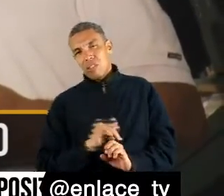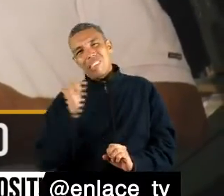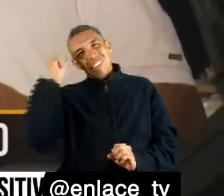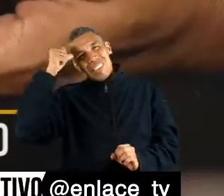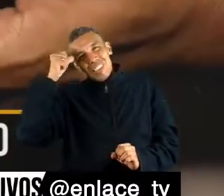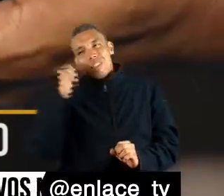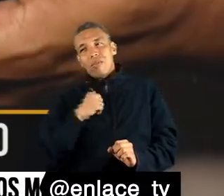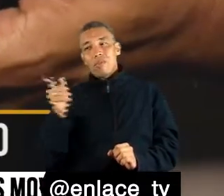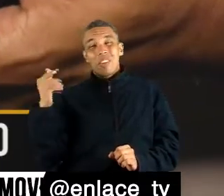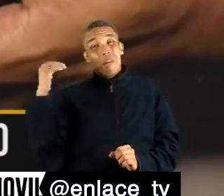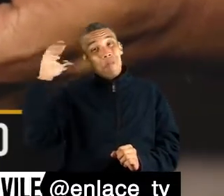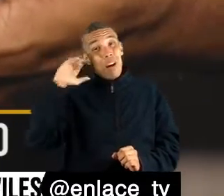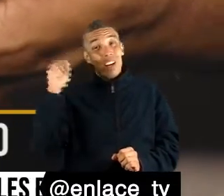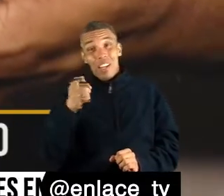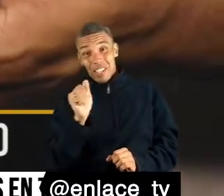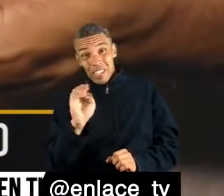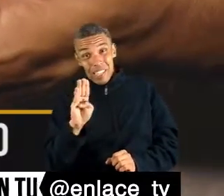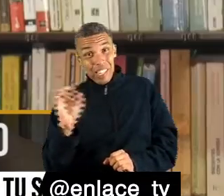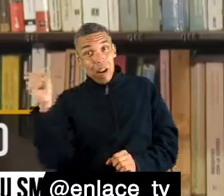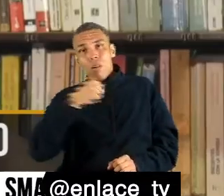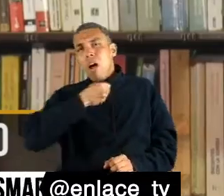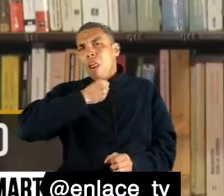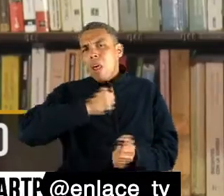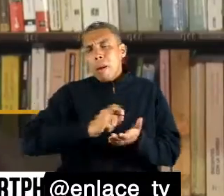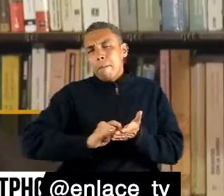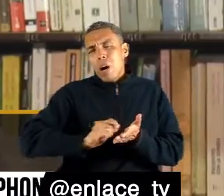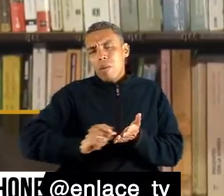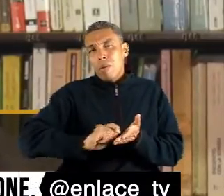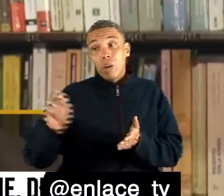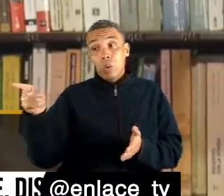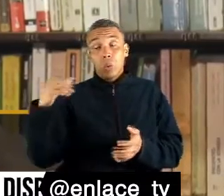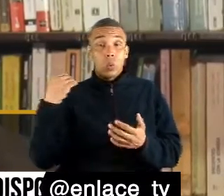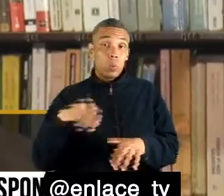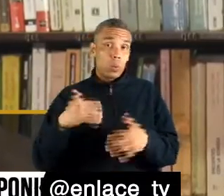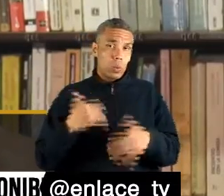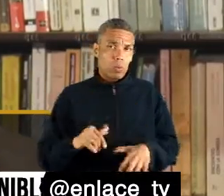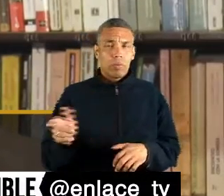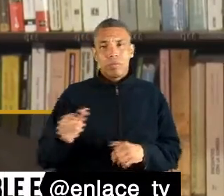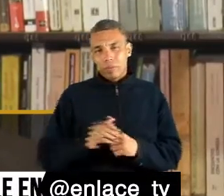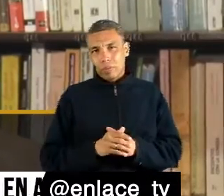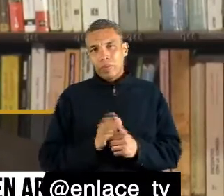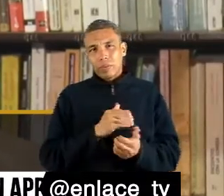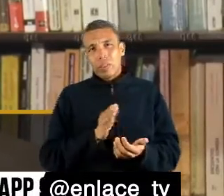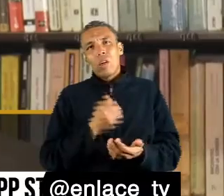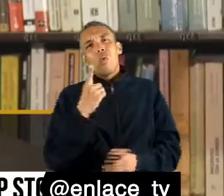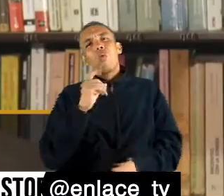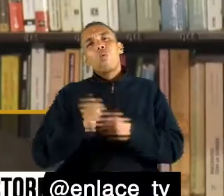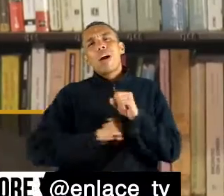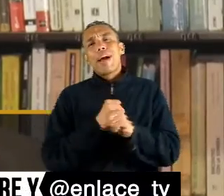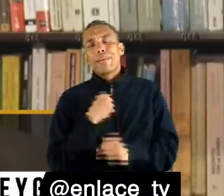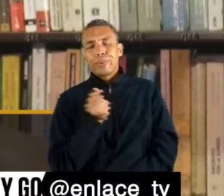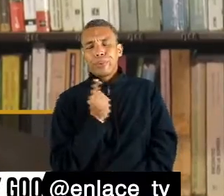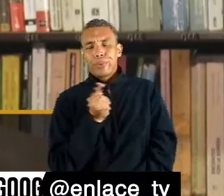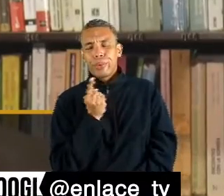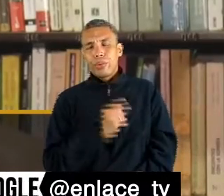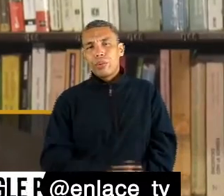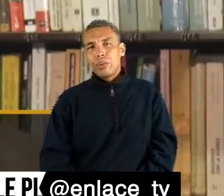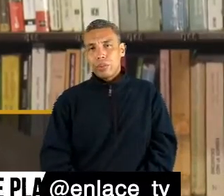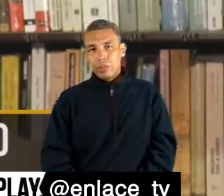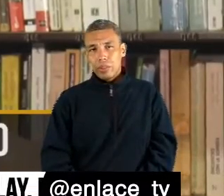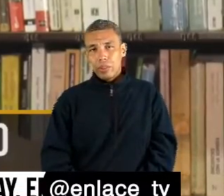García Márquez es igualmente importante y ejemplar. 100 años de soledad y El otoño del patriarca. Pero la obra periodística